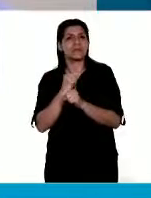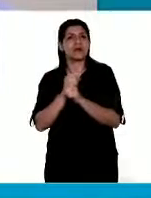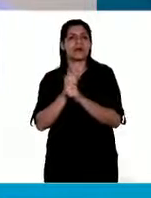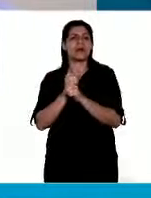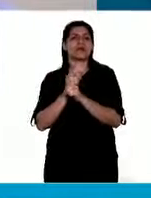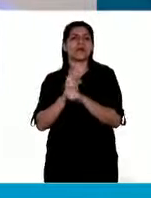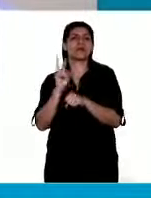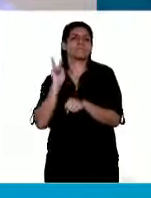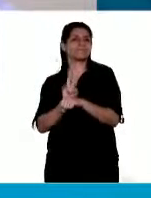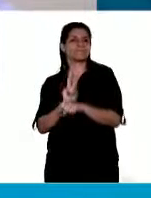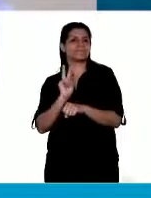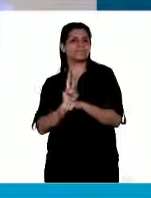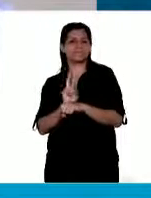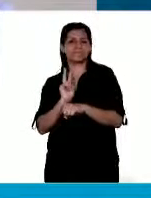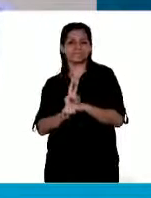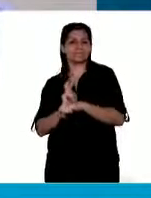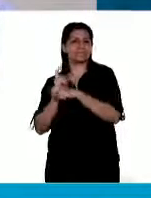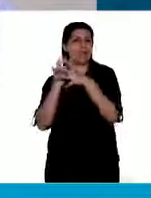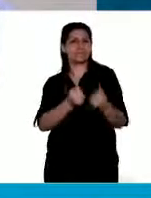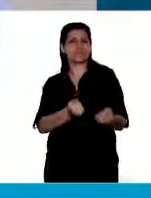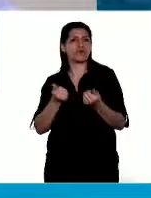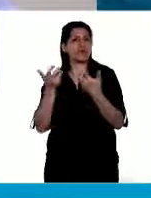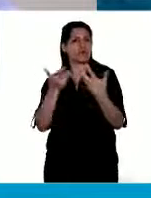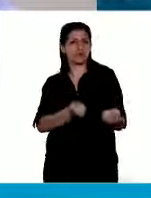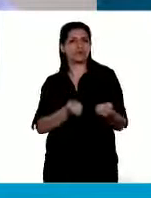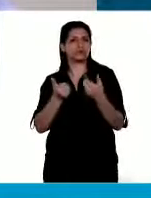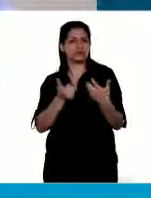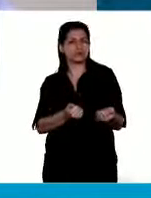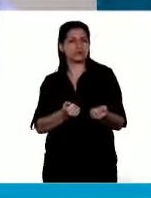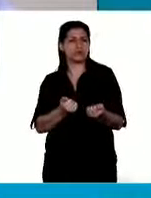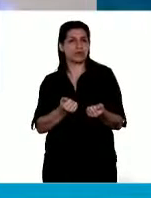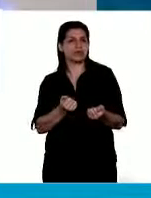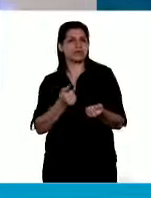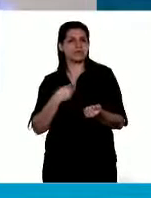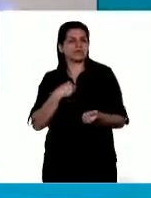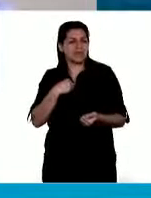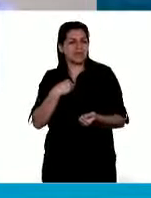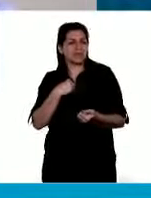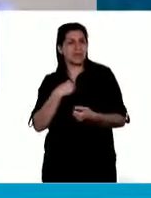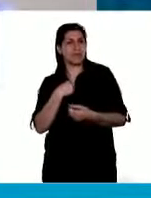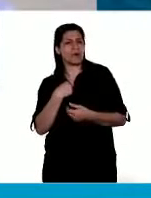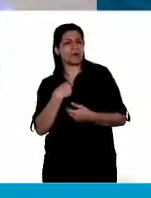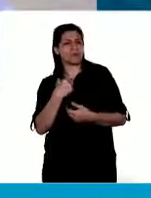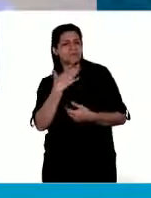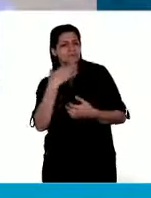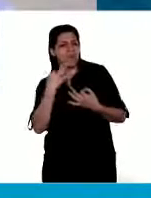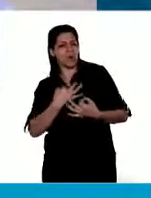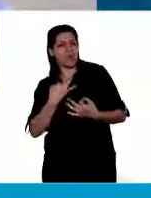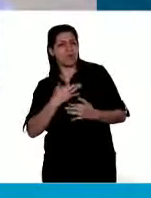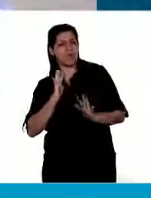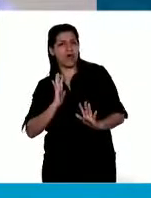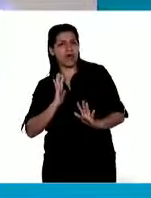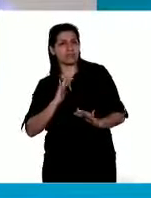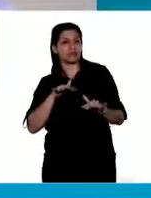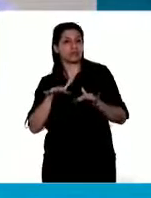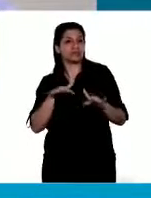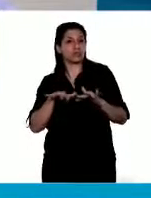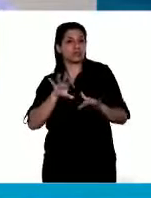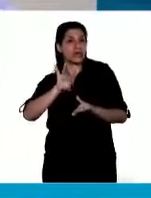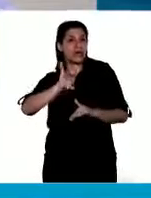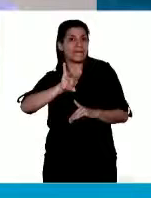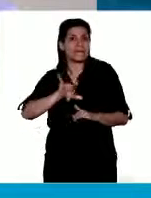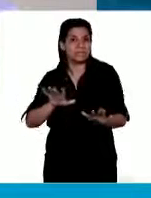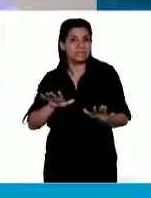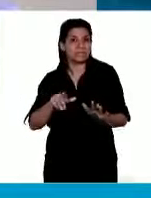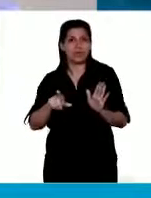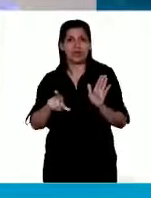respaldo. Necesita trabajar con respaldo para sentirse seguro, para actuar en situaciones de riesgo conforme a lo que marca la